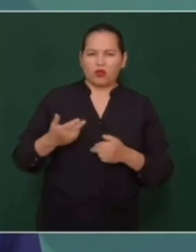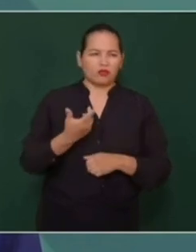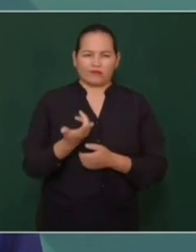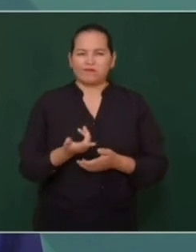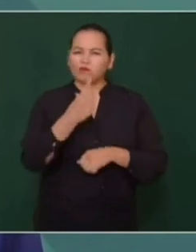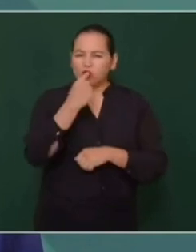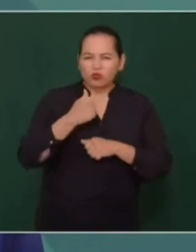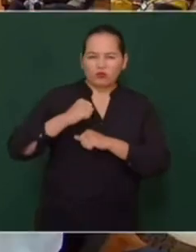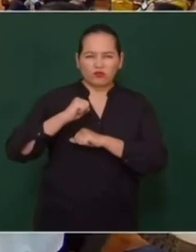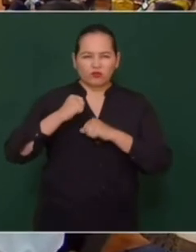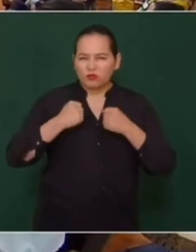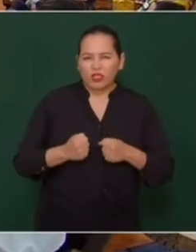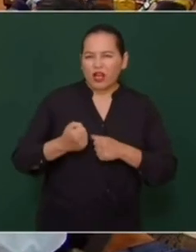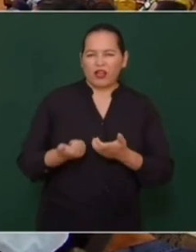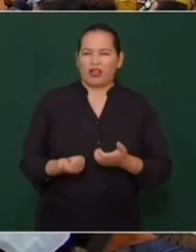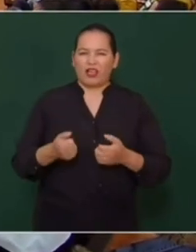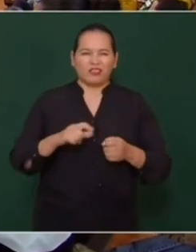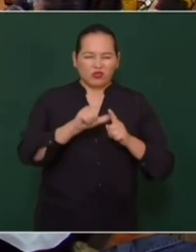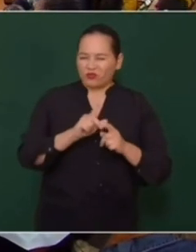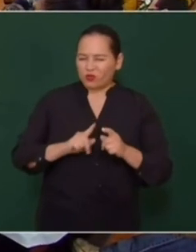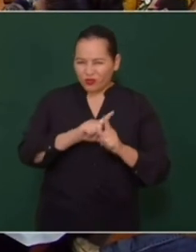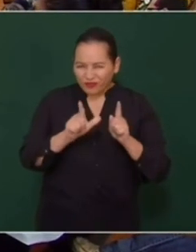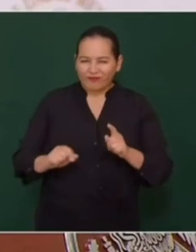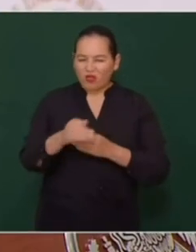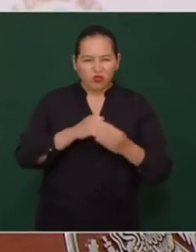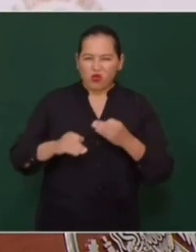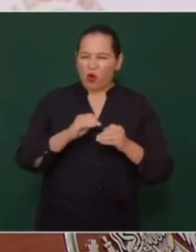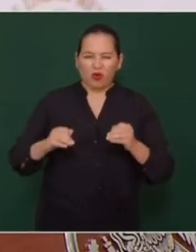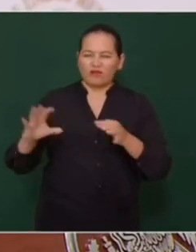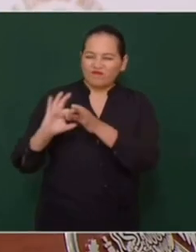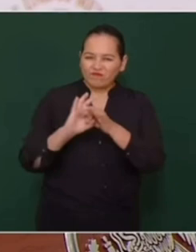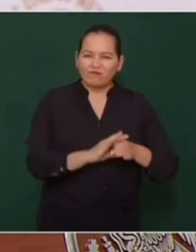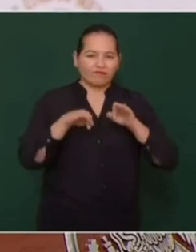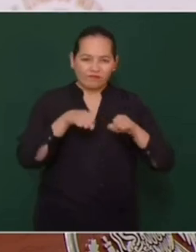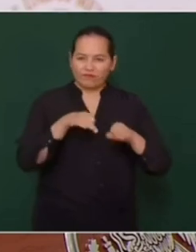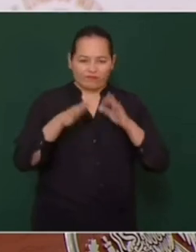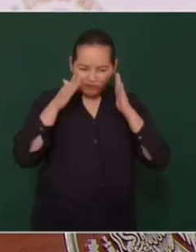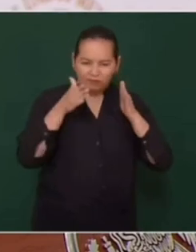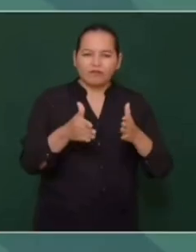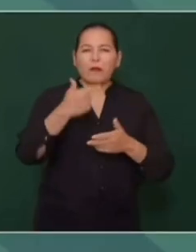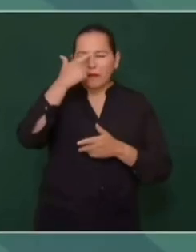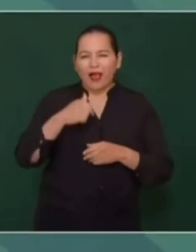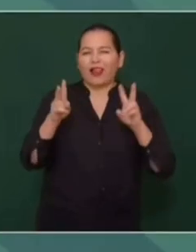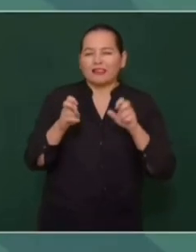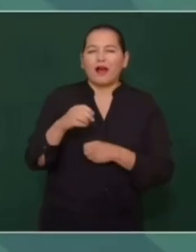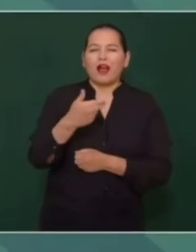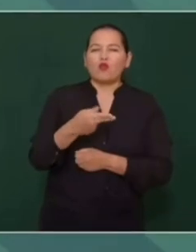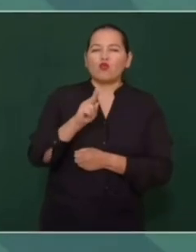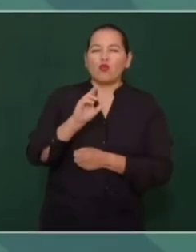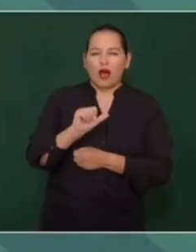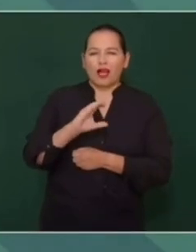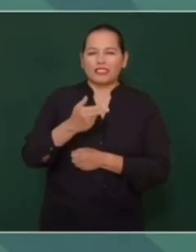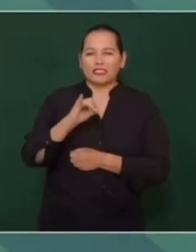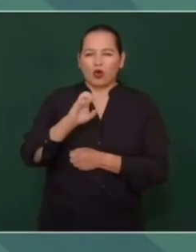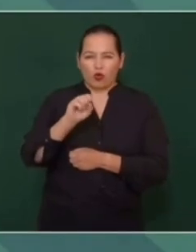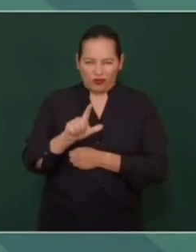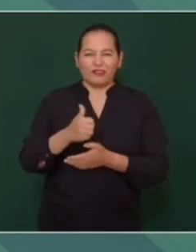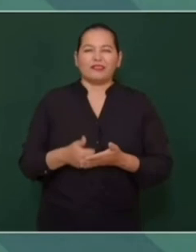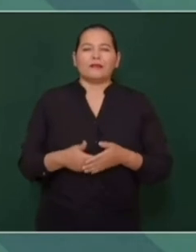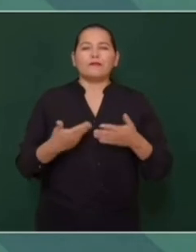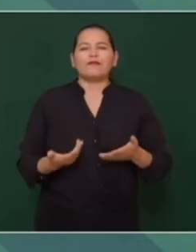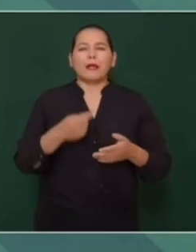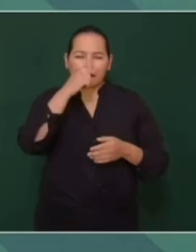de la Defensa, para seguir combatiendo el llamado huachicol, tanto el robo de gasolinas como el